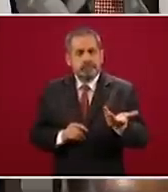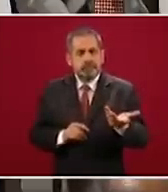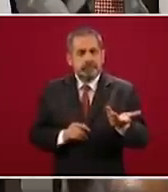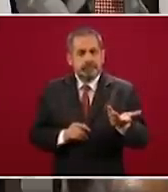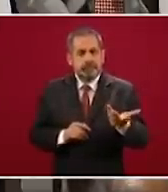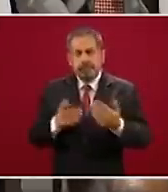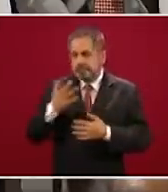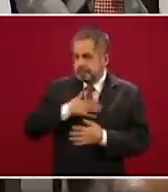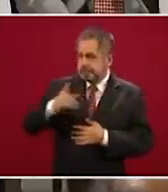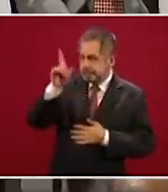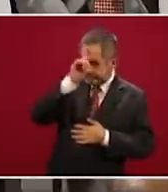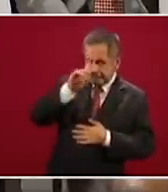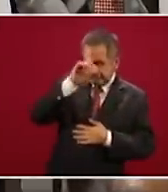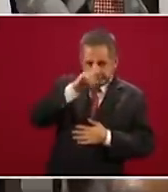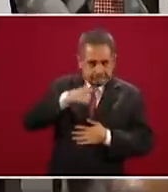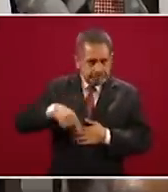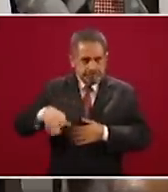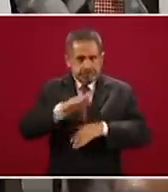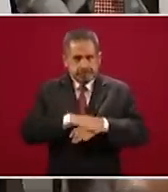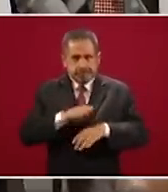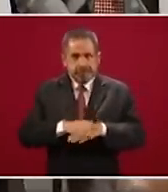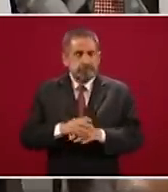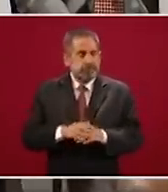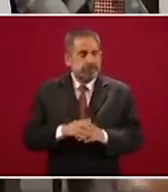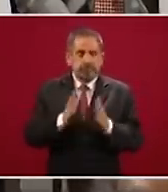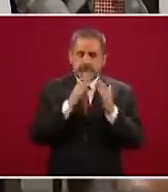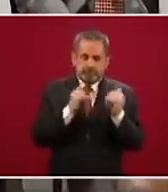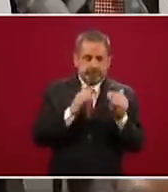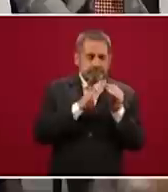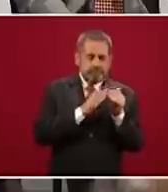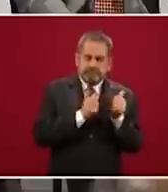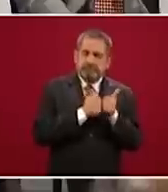están recomendando de que nos guardemos,